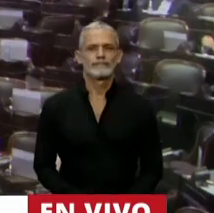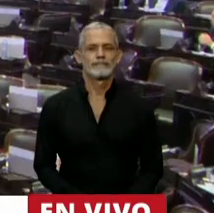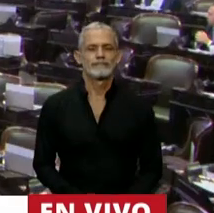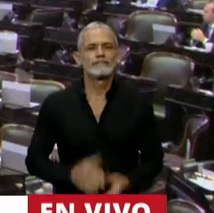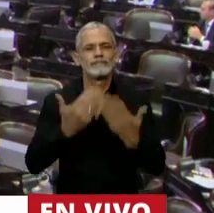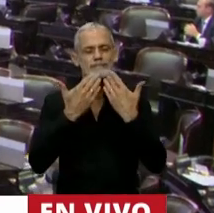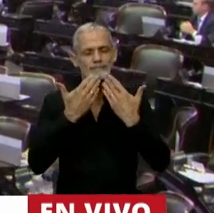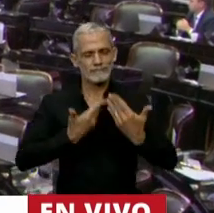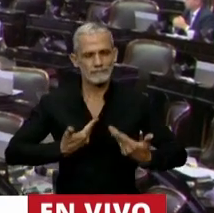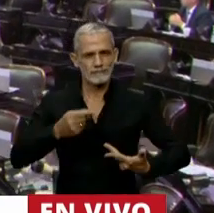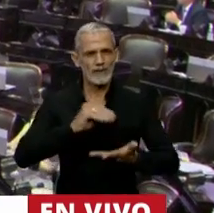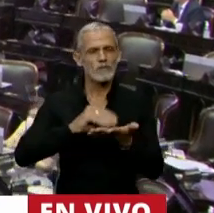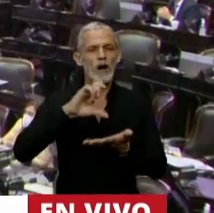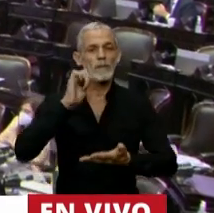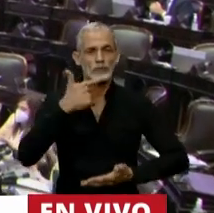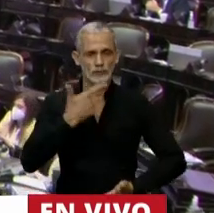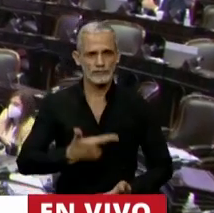Gracias, señor presidente.